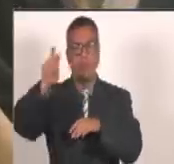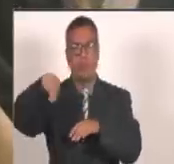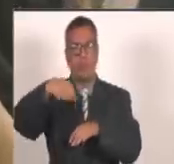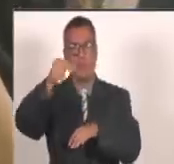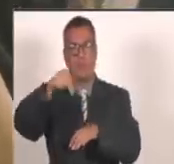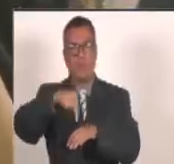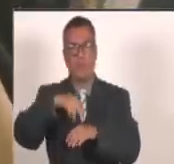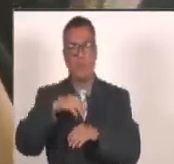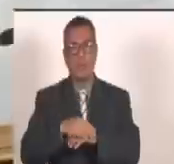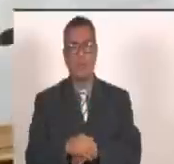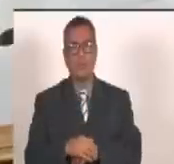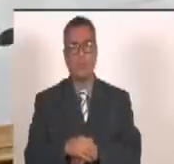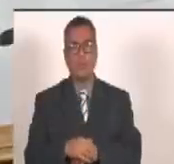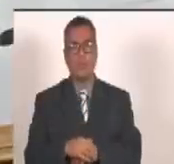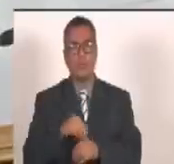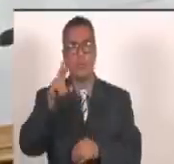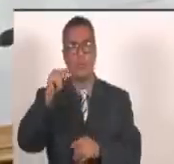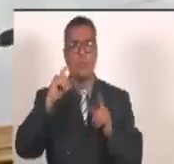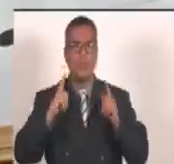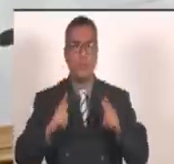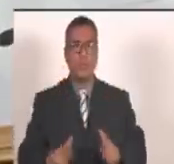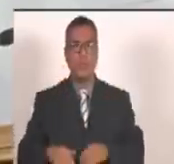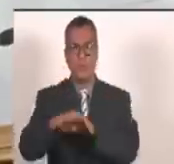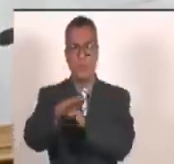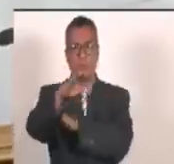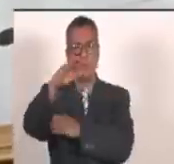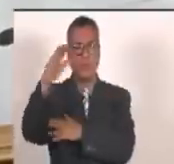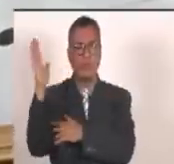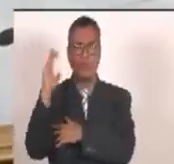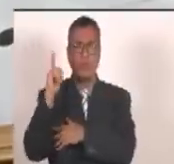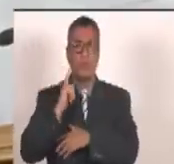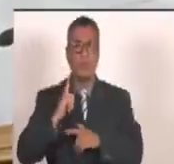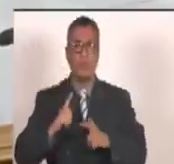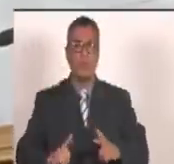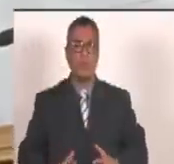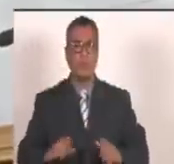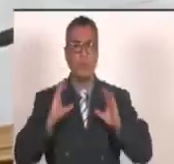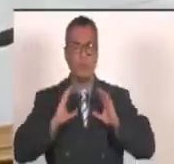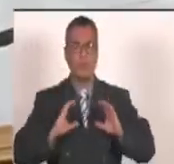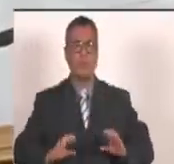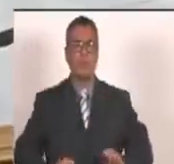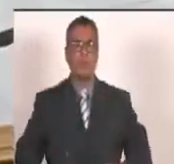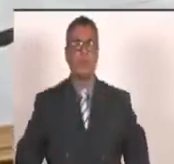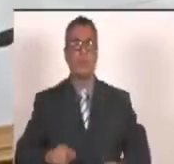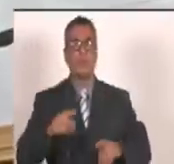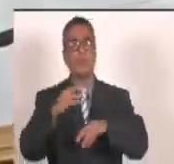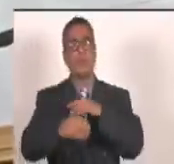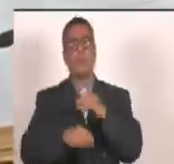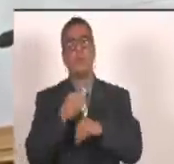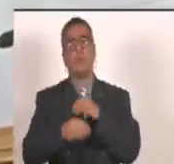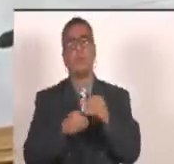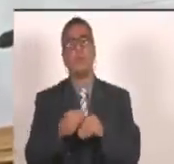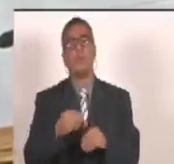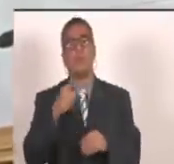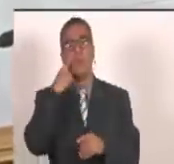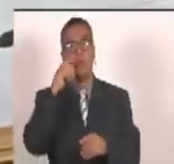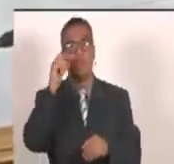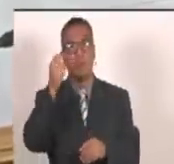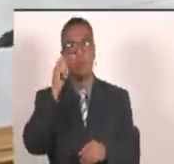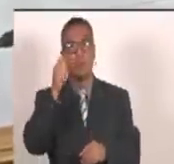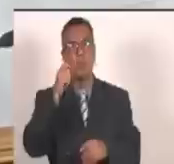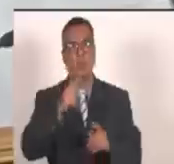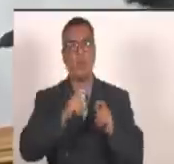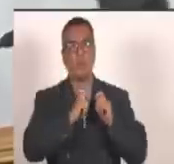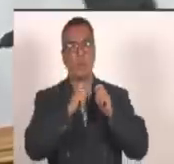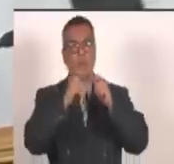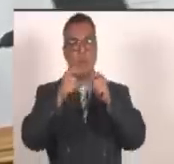Asamblea Nacional, que no dará descanso a su brazo ni reposo a su alma en el cumplimiento de las complejas tareas que le